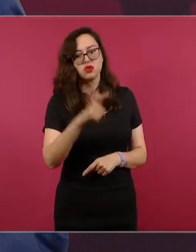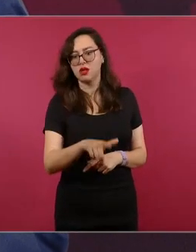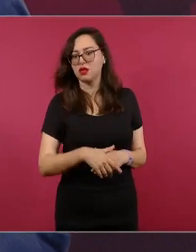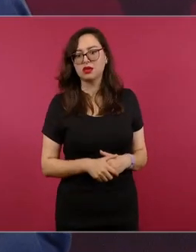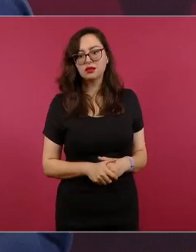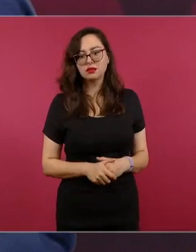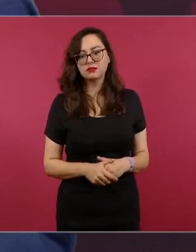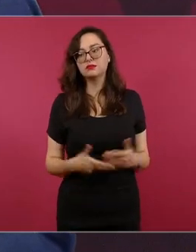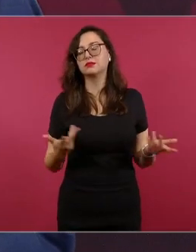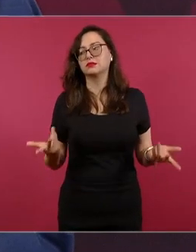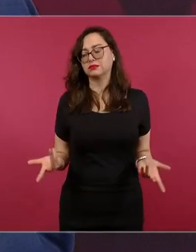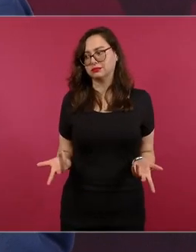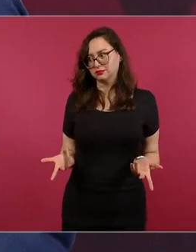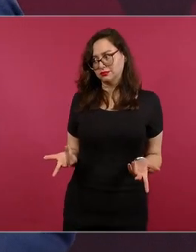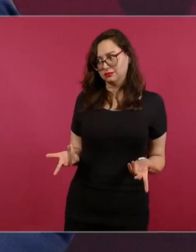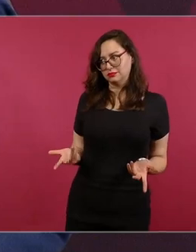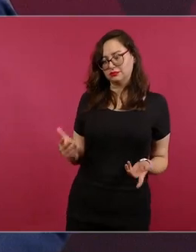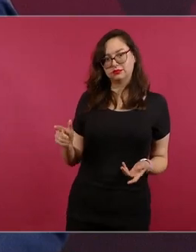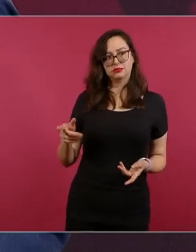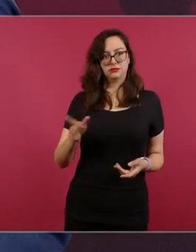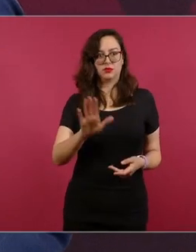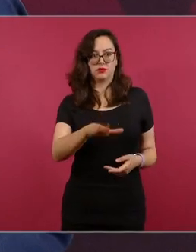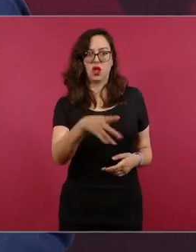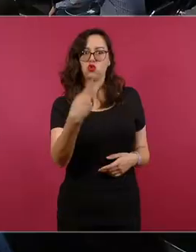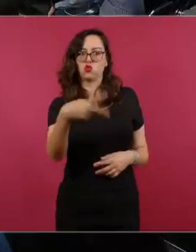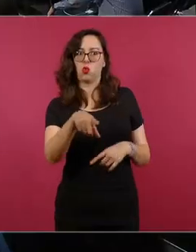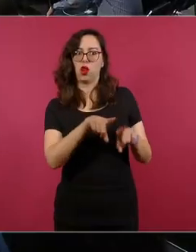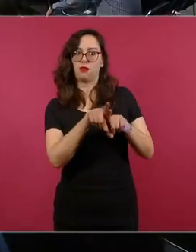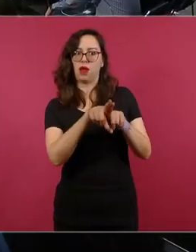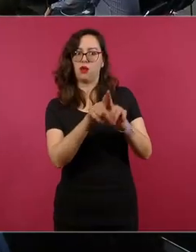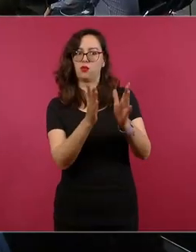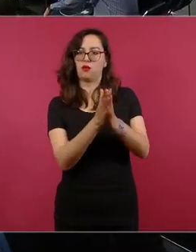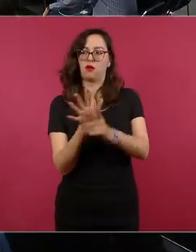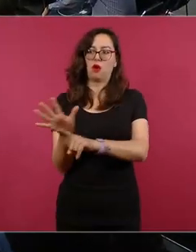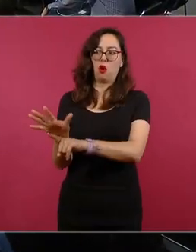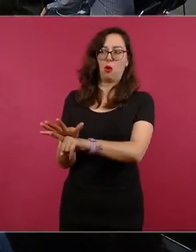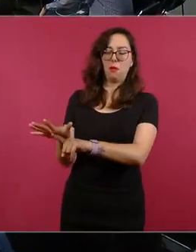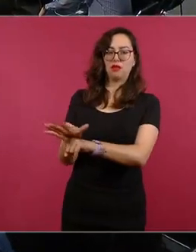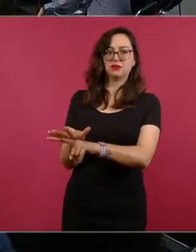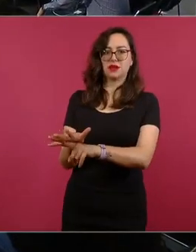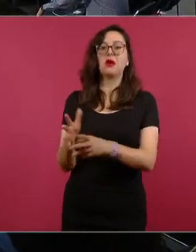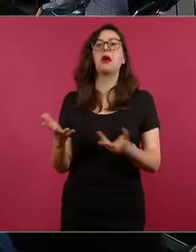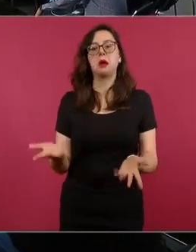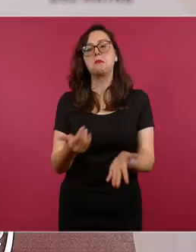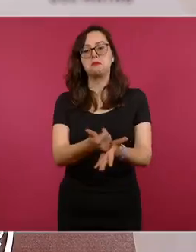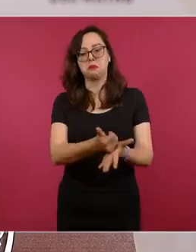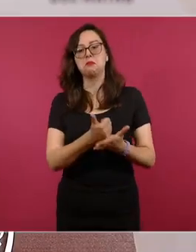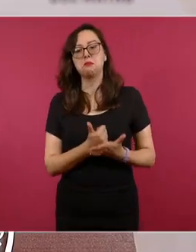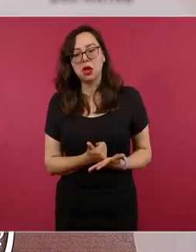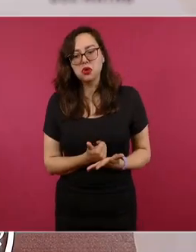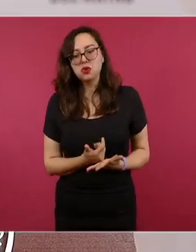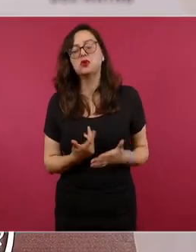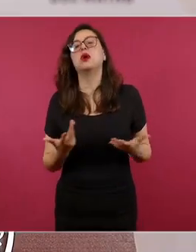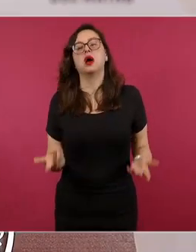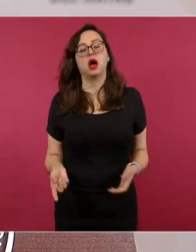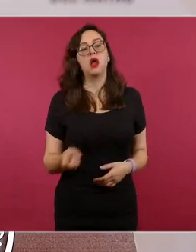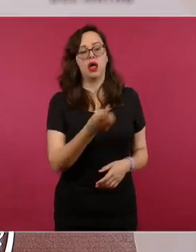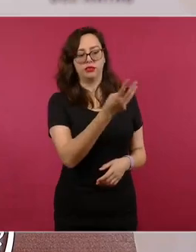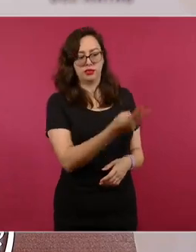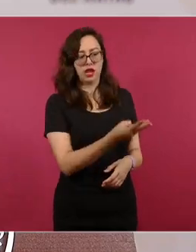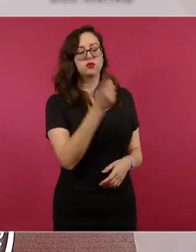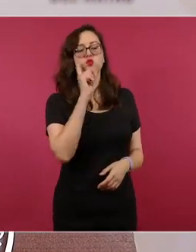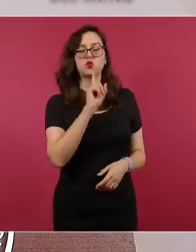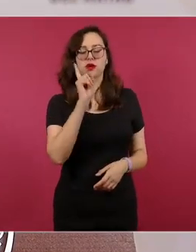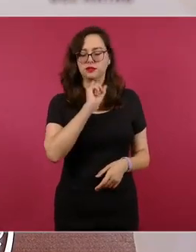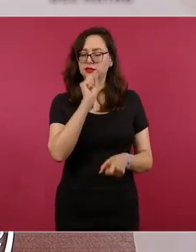hay diferencias, pero se llegó a un acuerdo. Entonces, también con las señoras.